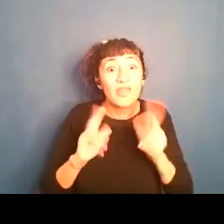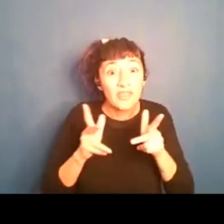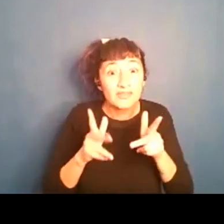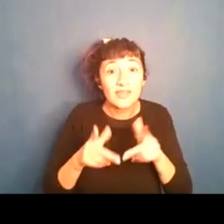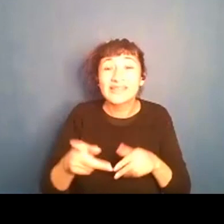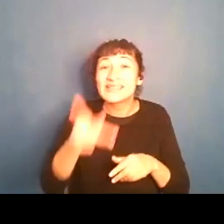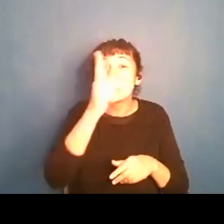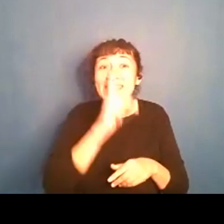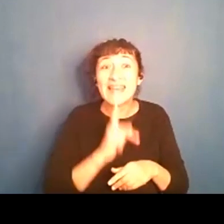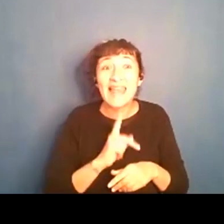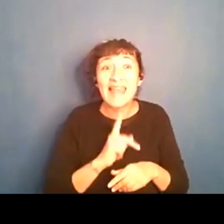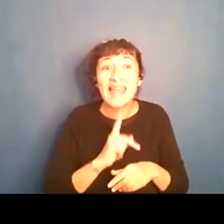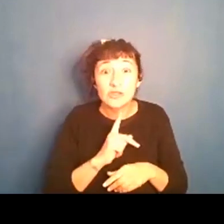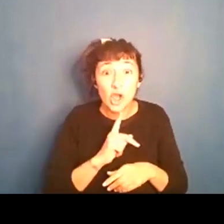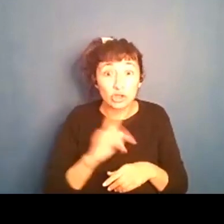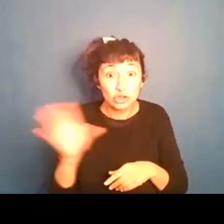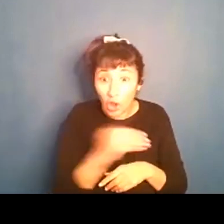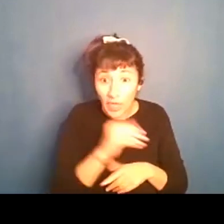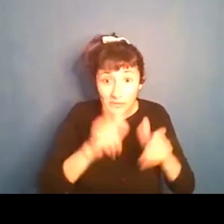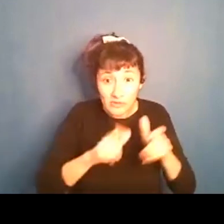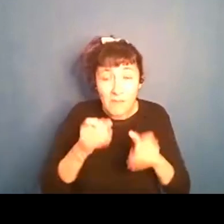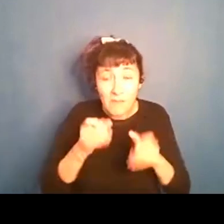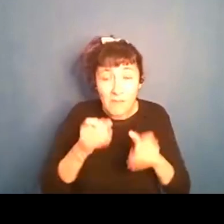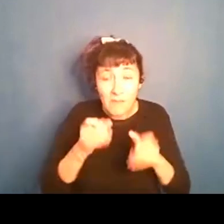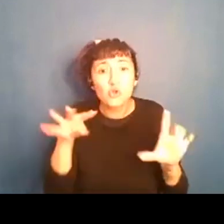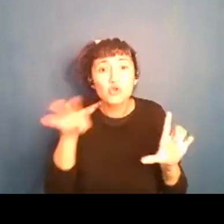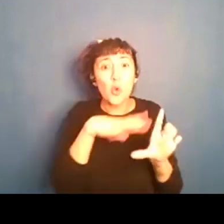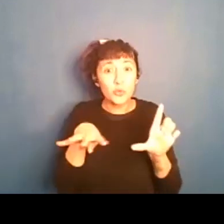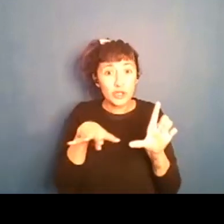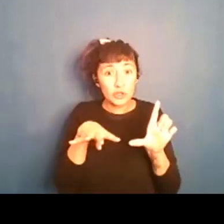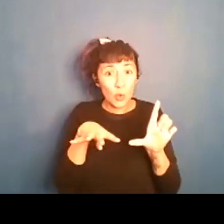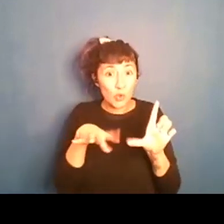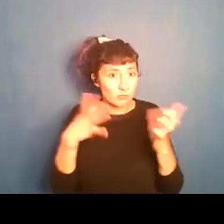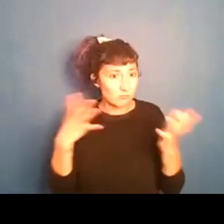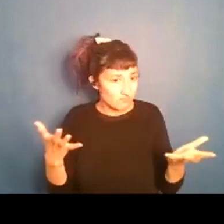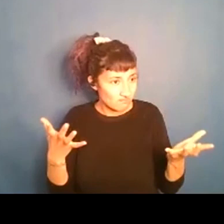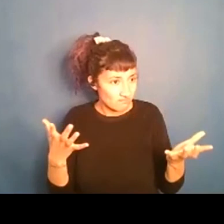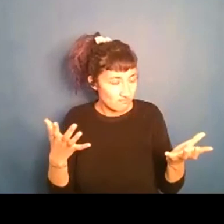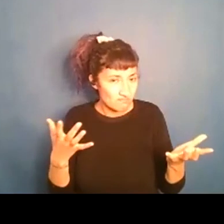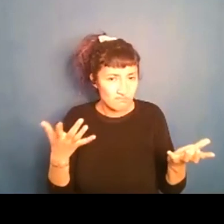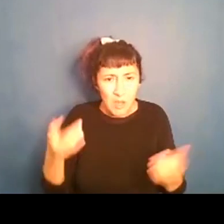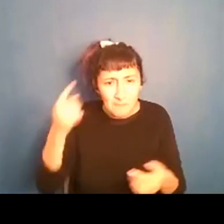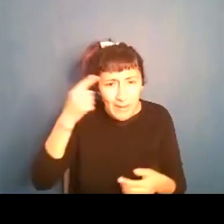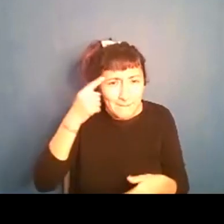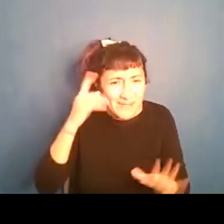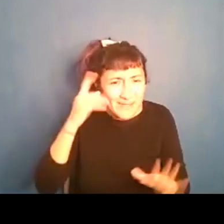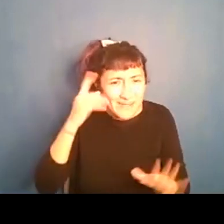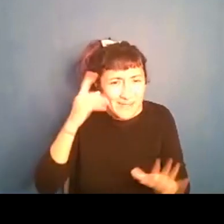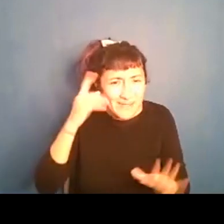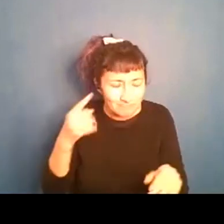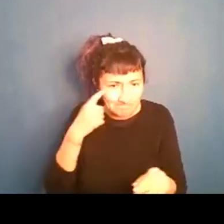y manejarte con subtítulos. Así Increíble. que algo que también para pensar y tenerlo en